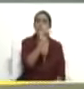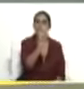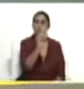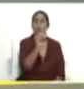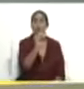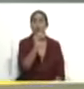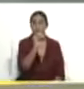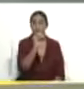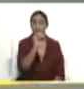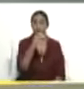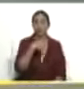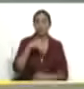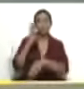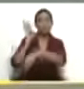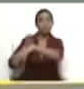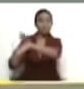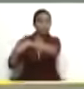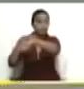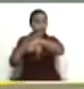¡Alerta!